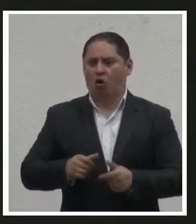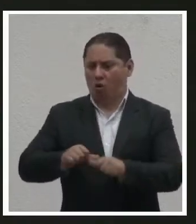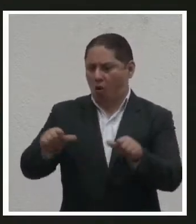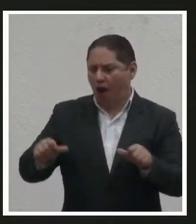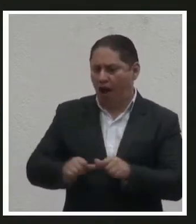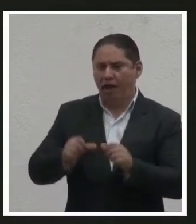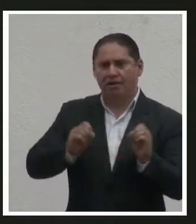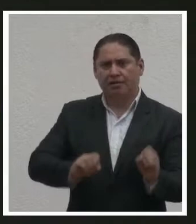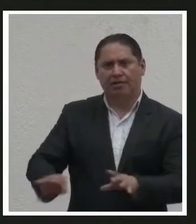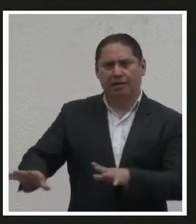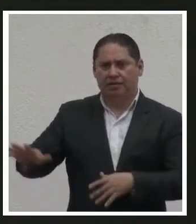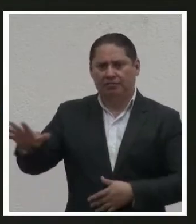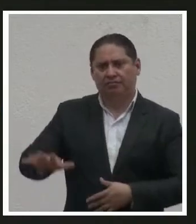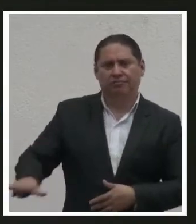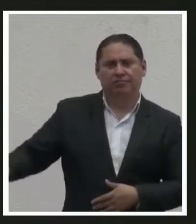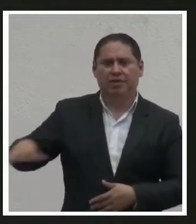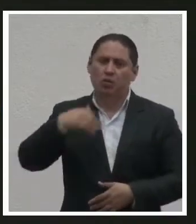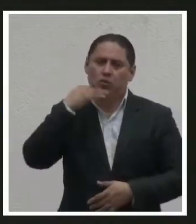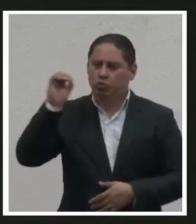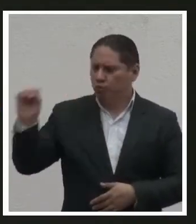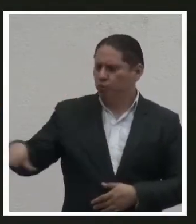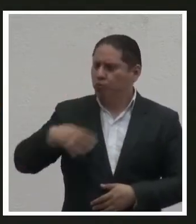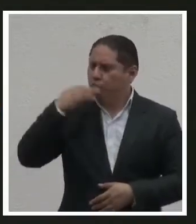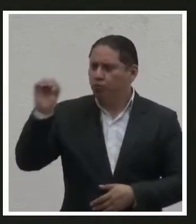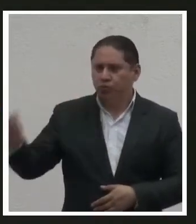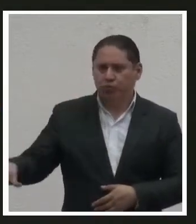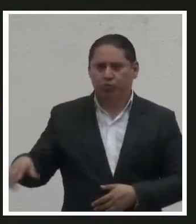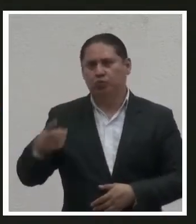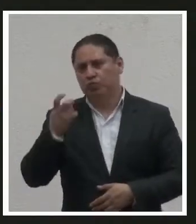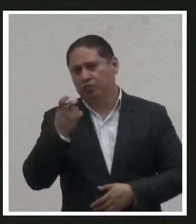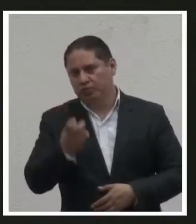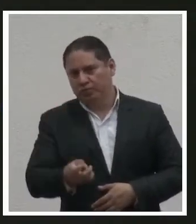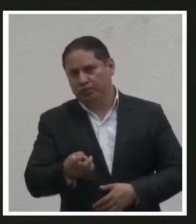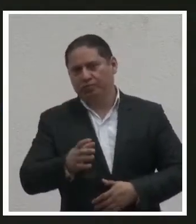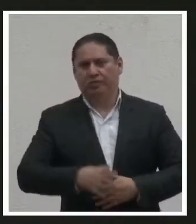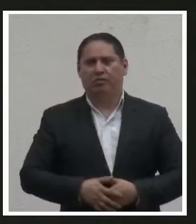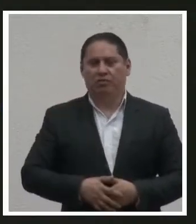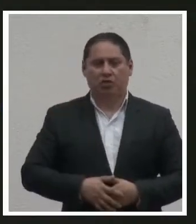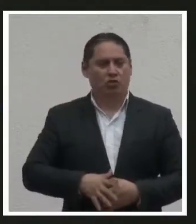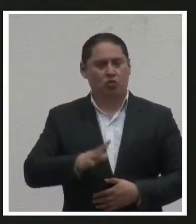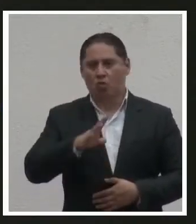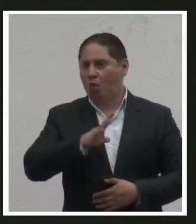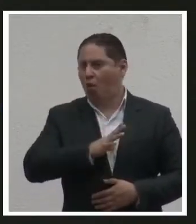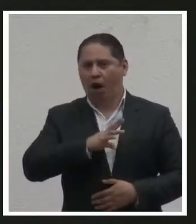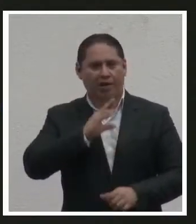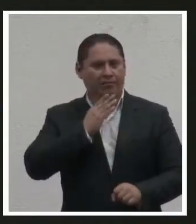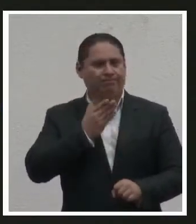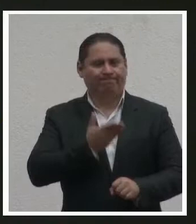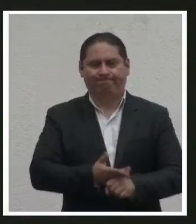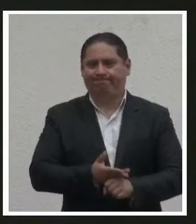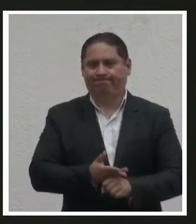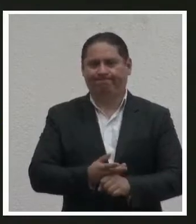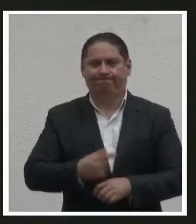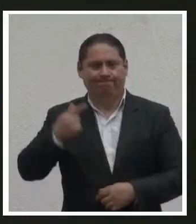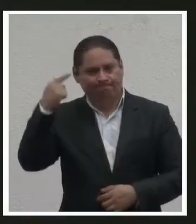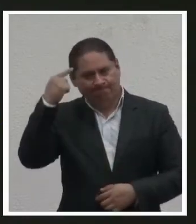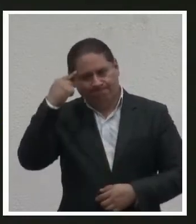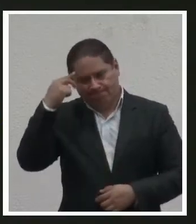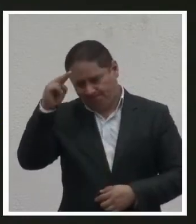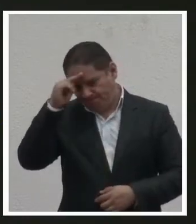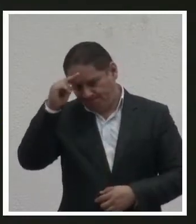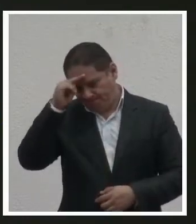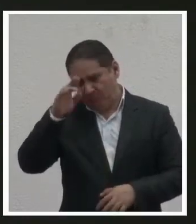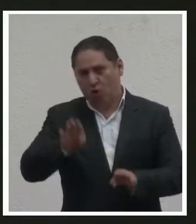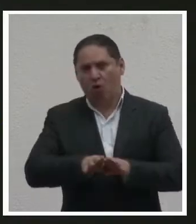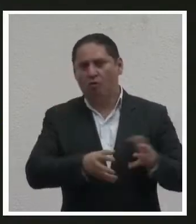abandonados, convertidos en basurero y sobre todo por la irresponsabilidad y la poca capacidad para manejar el